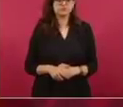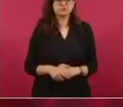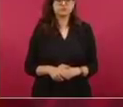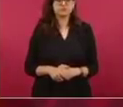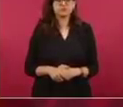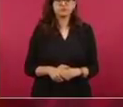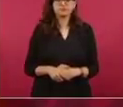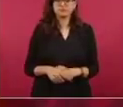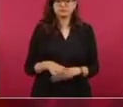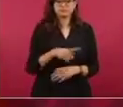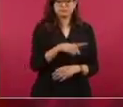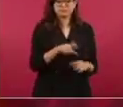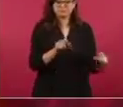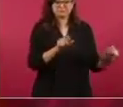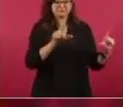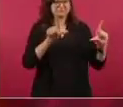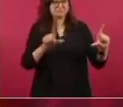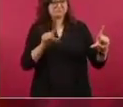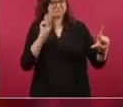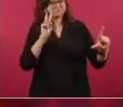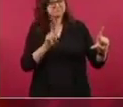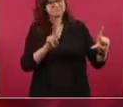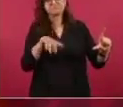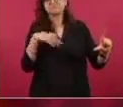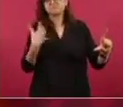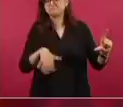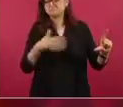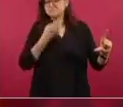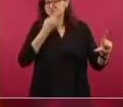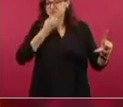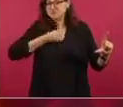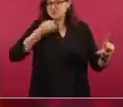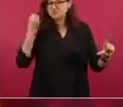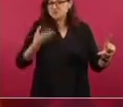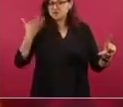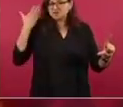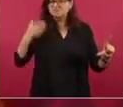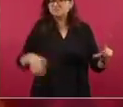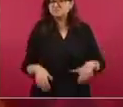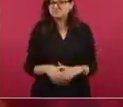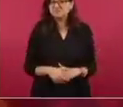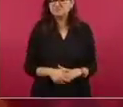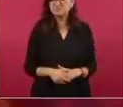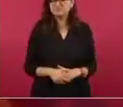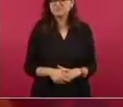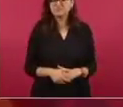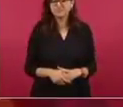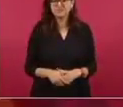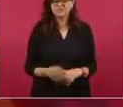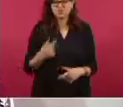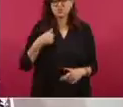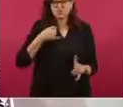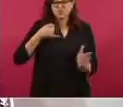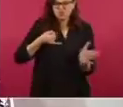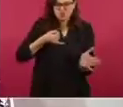Pero es una joya esto. Es para enmarcarlo.